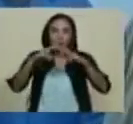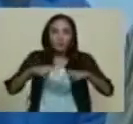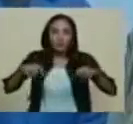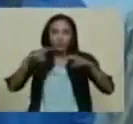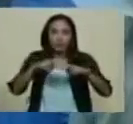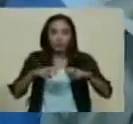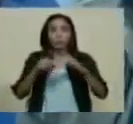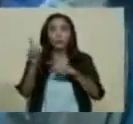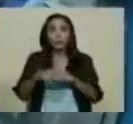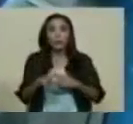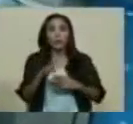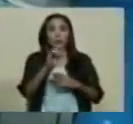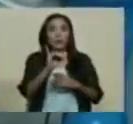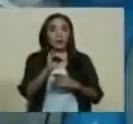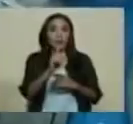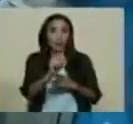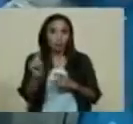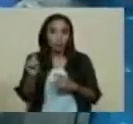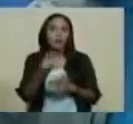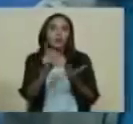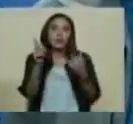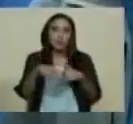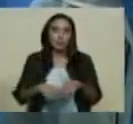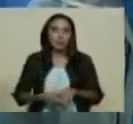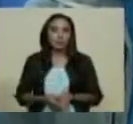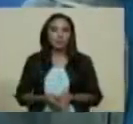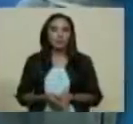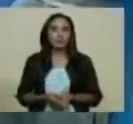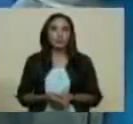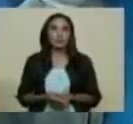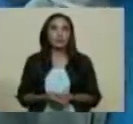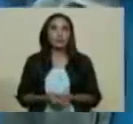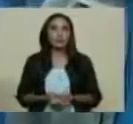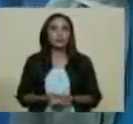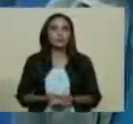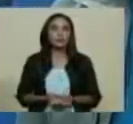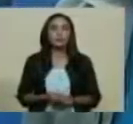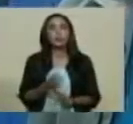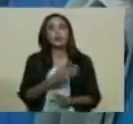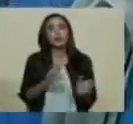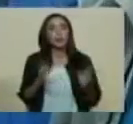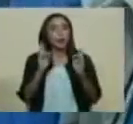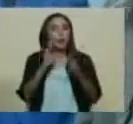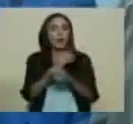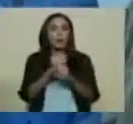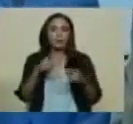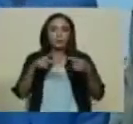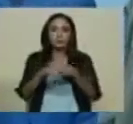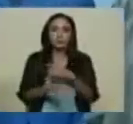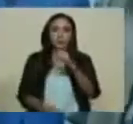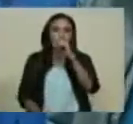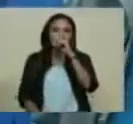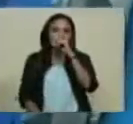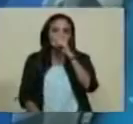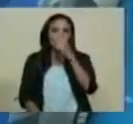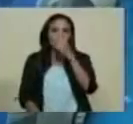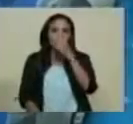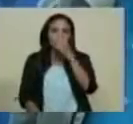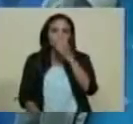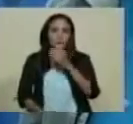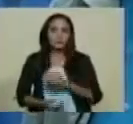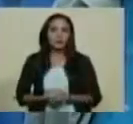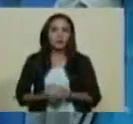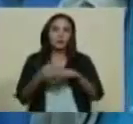de los Valles del Tuy, que esperamos próximamente también sea inaugurada por usted, presidente. Y con todas estas universidades y todos estos centros de investigación, hemos